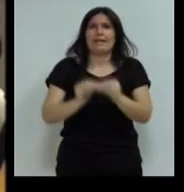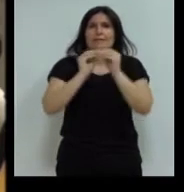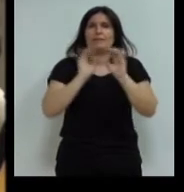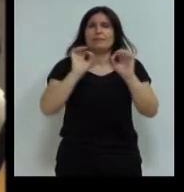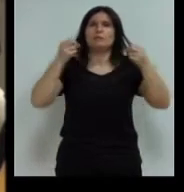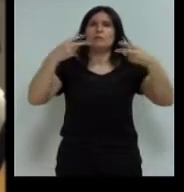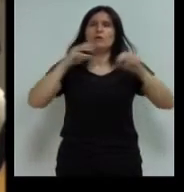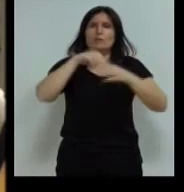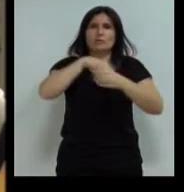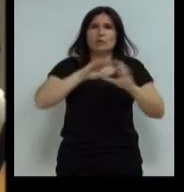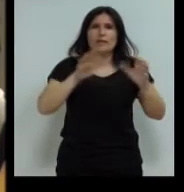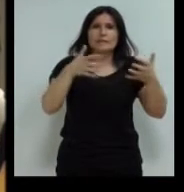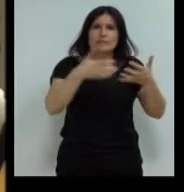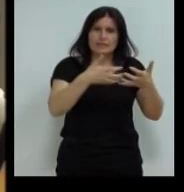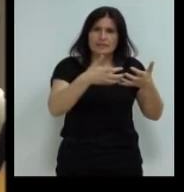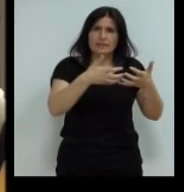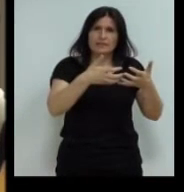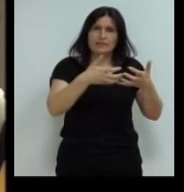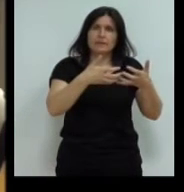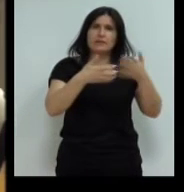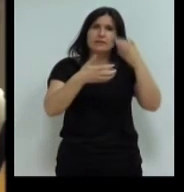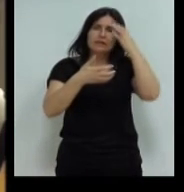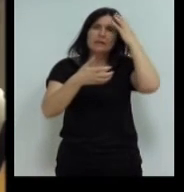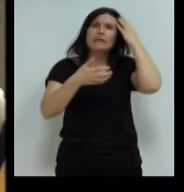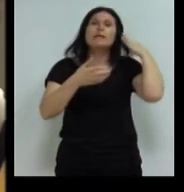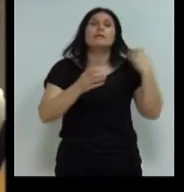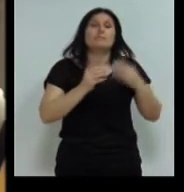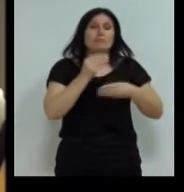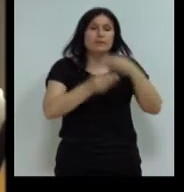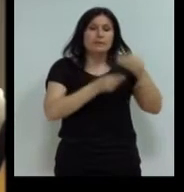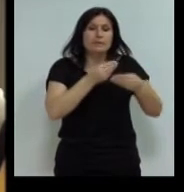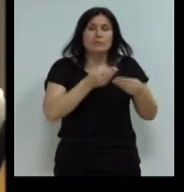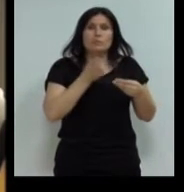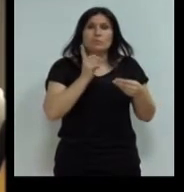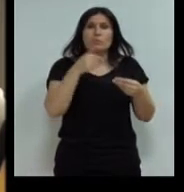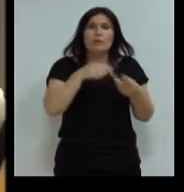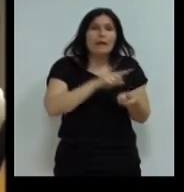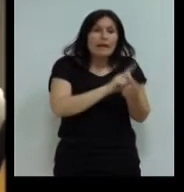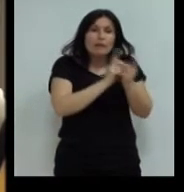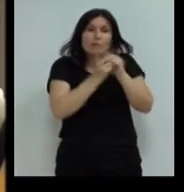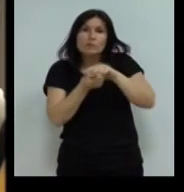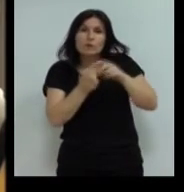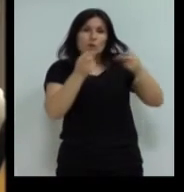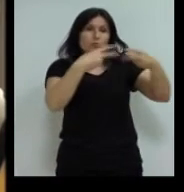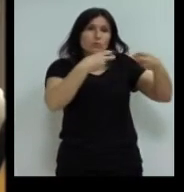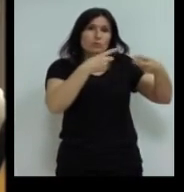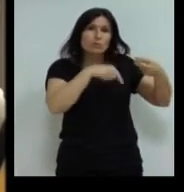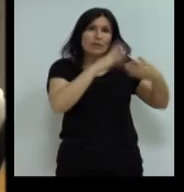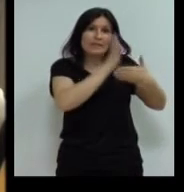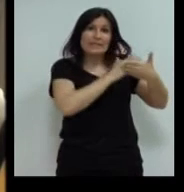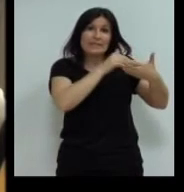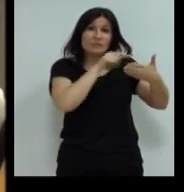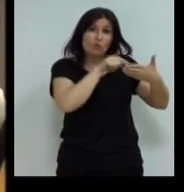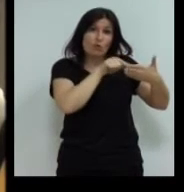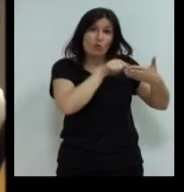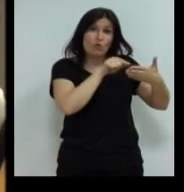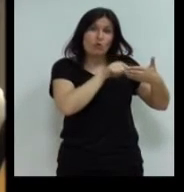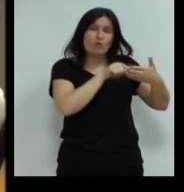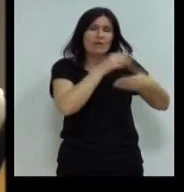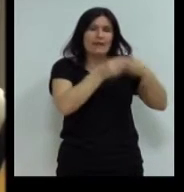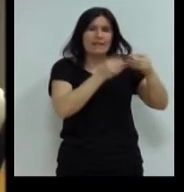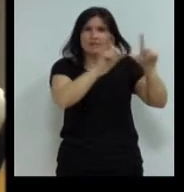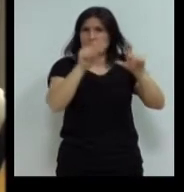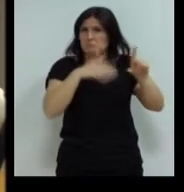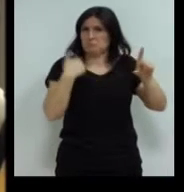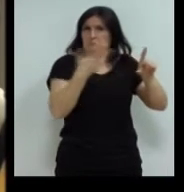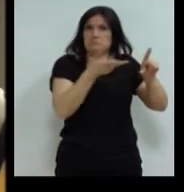en internet, del W3C, y hicimos simplemente una conversión de los subtítulos de teletexto que emiten las televisiones